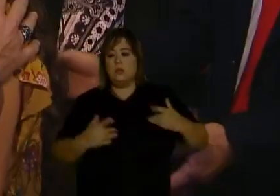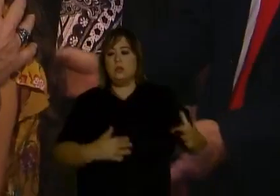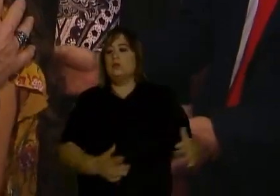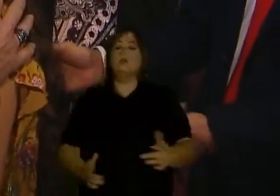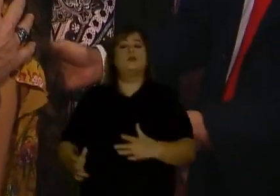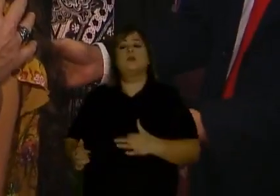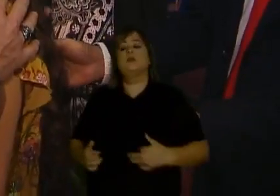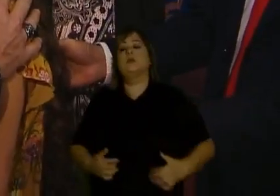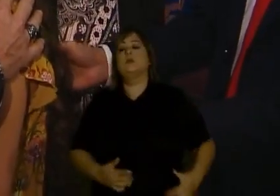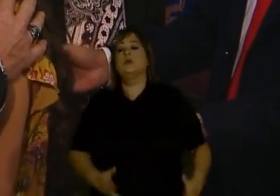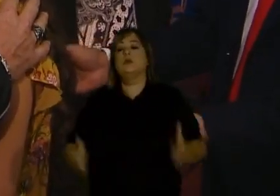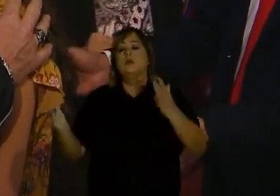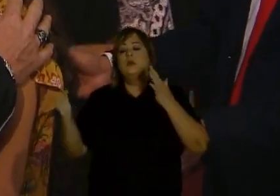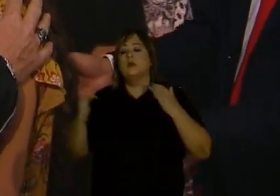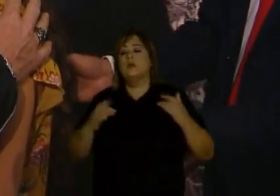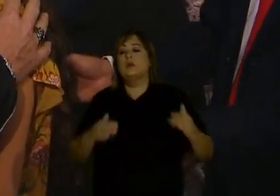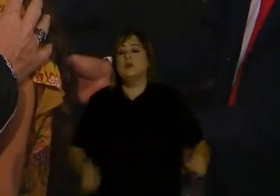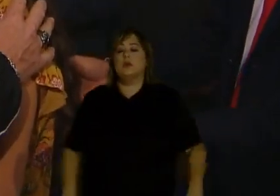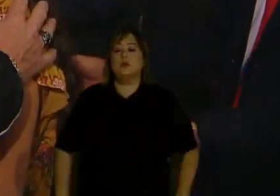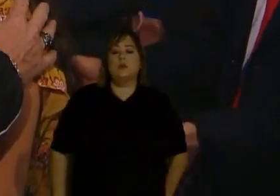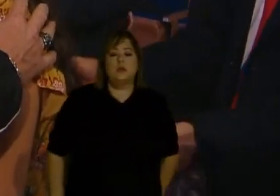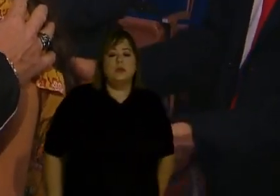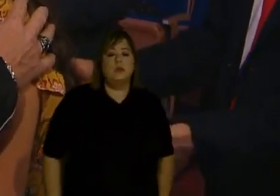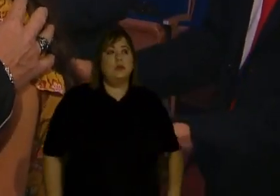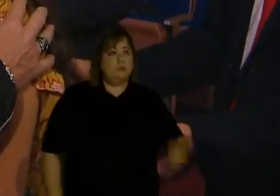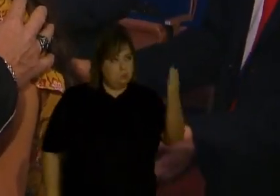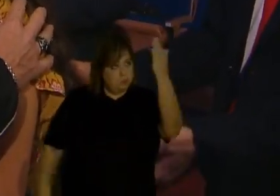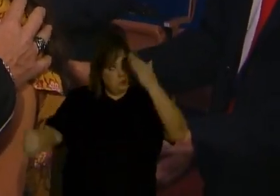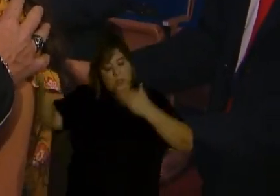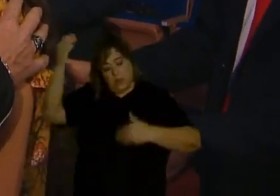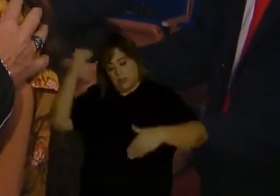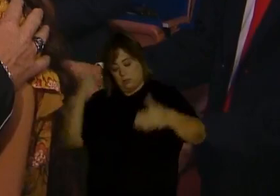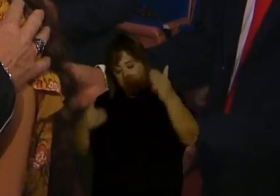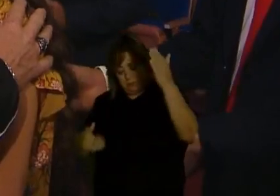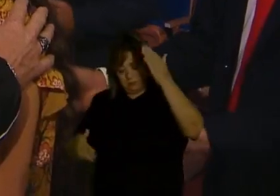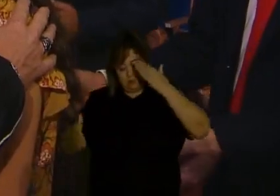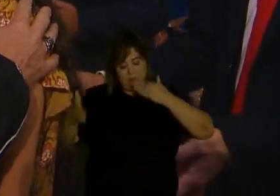derrama tu gloria, gloria a Dios.